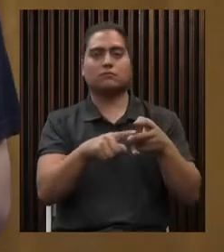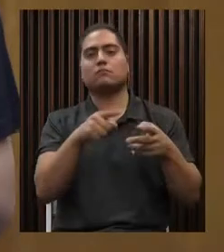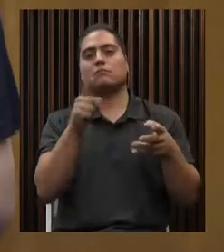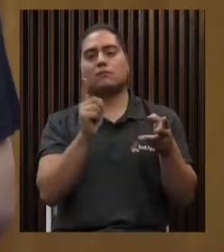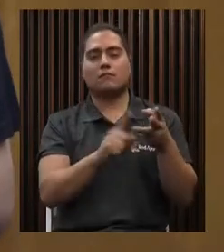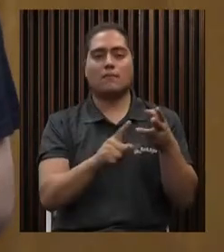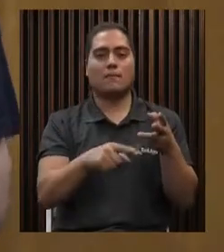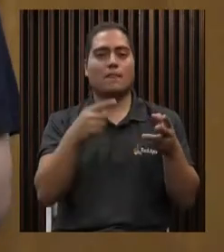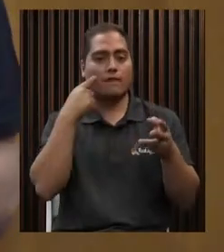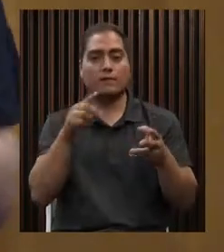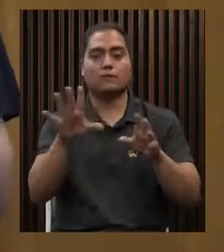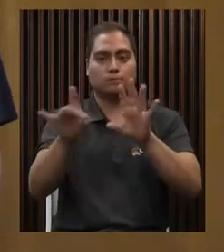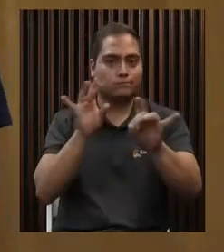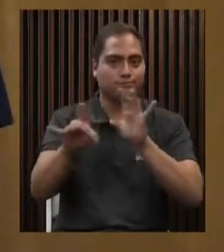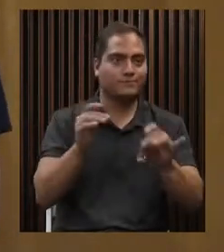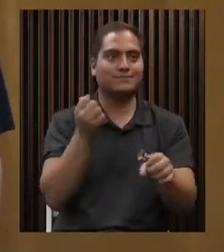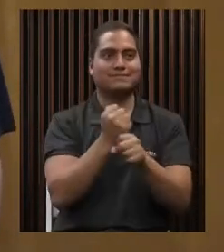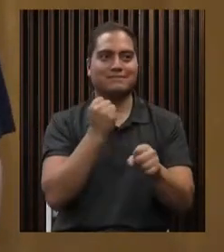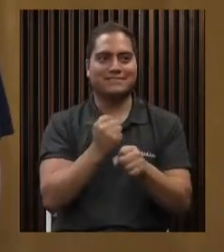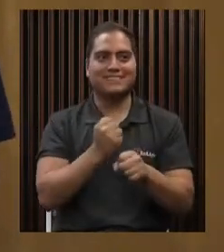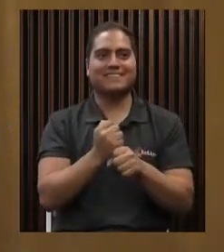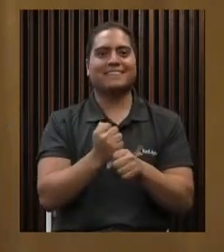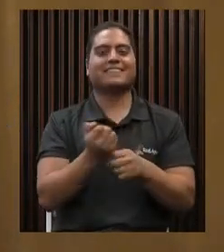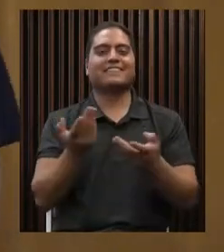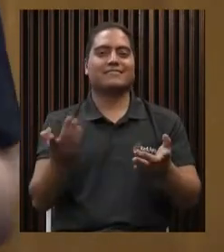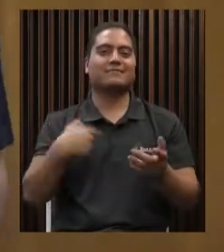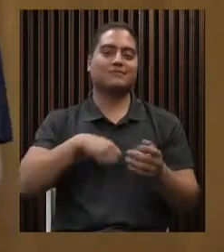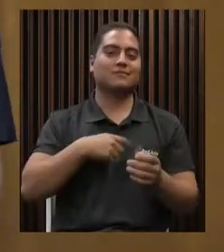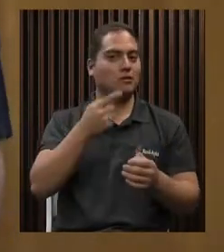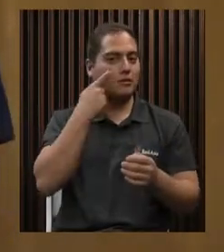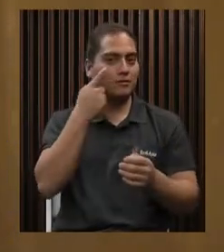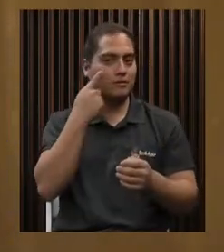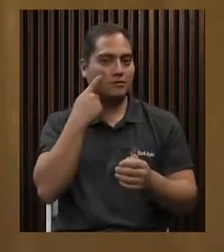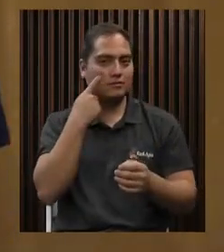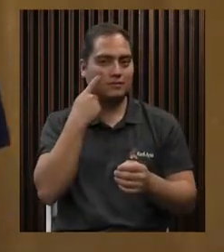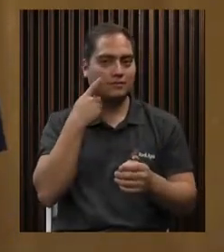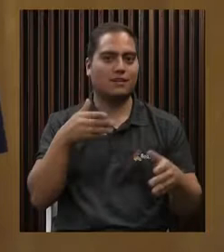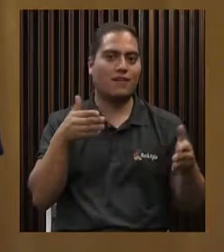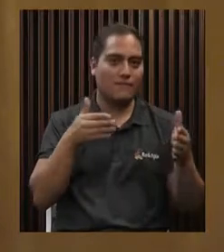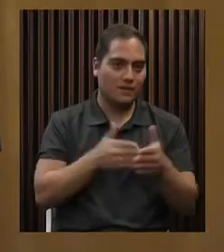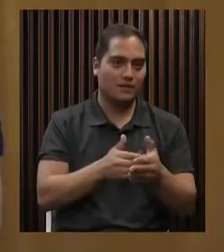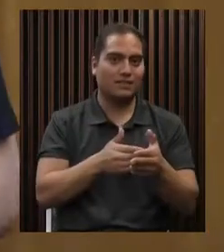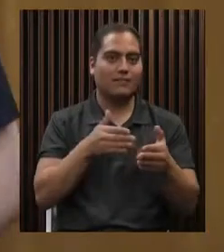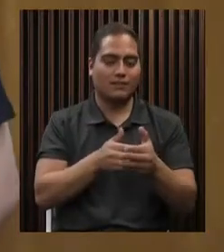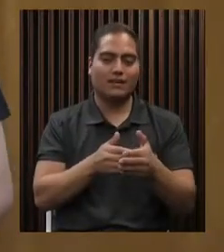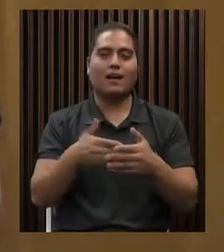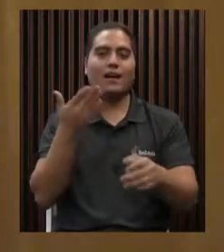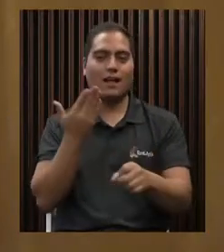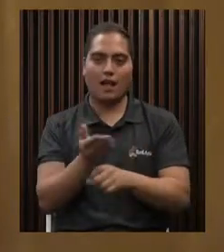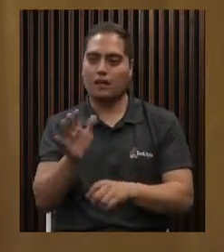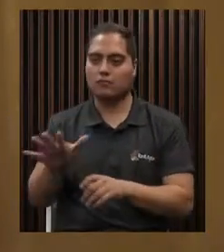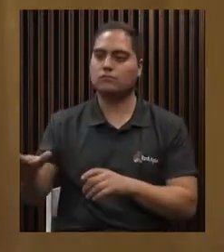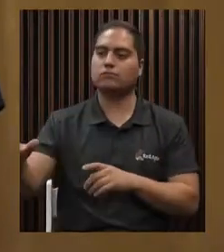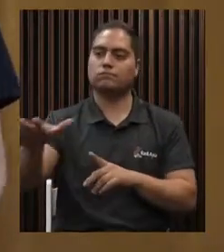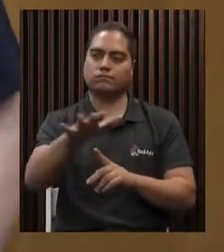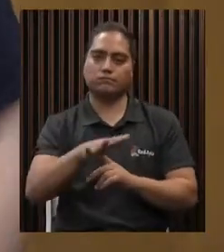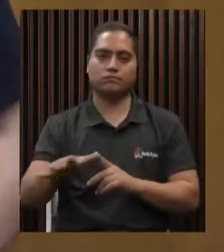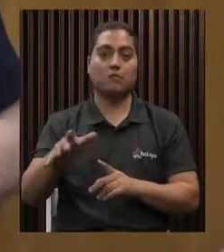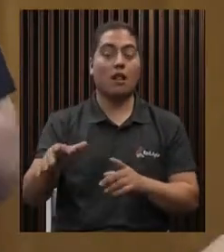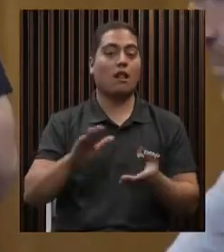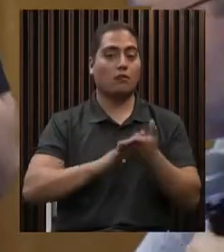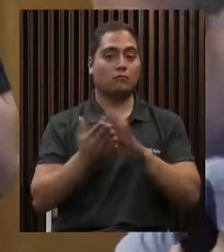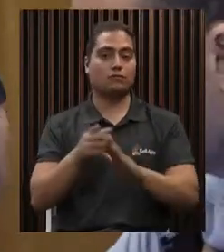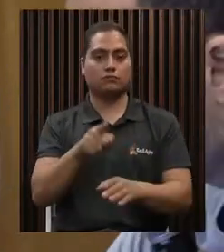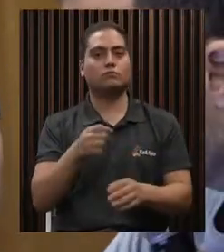hacer curatoría en el trabajo. Entonces queremos conocer las barreras que ustedes ven en tu entorno, en la comunidad en la que tú